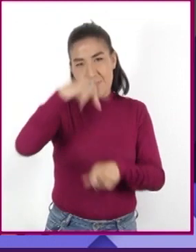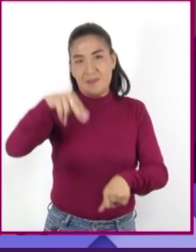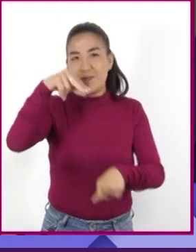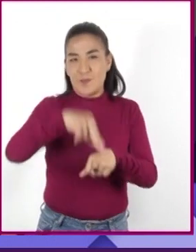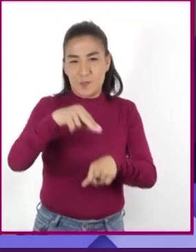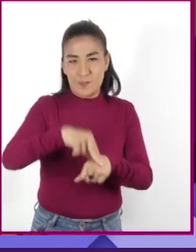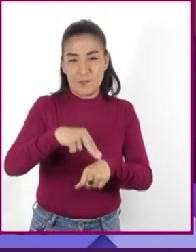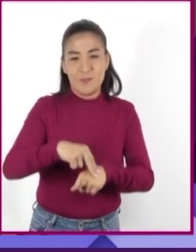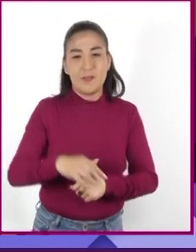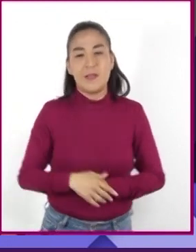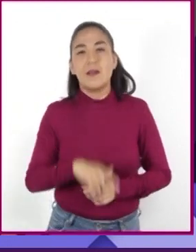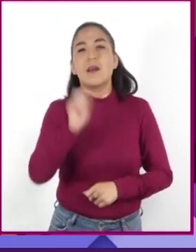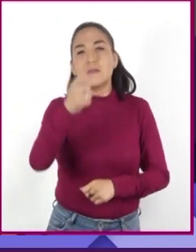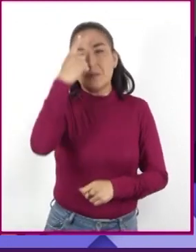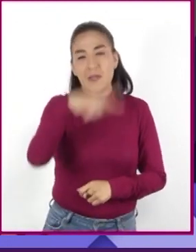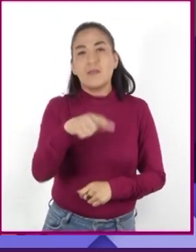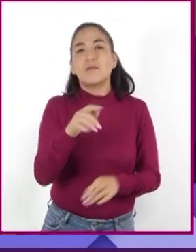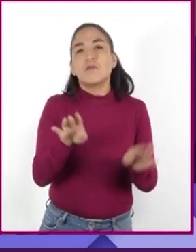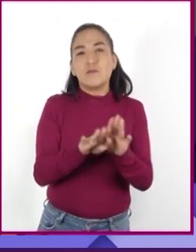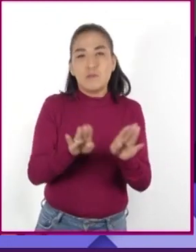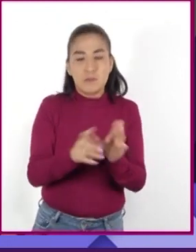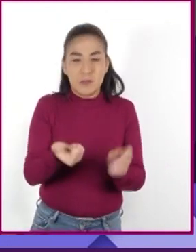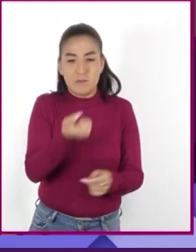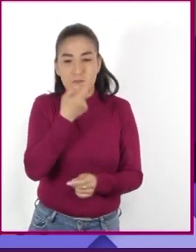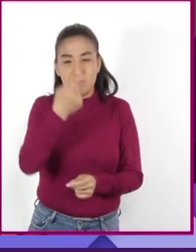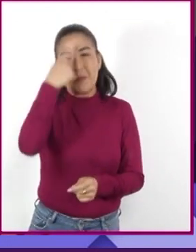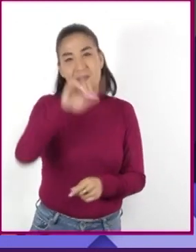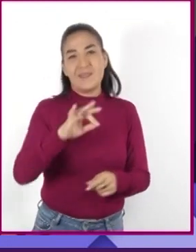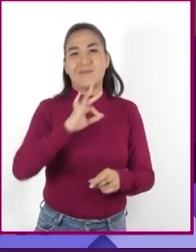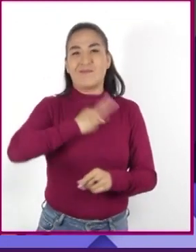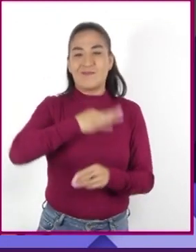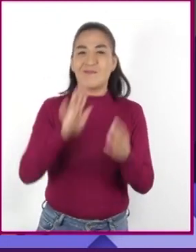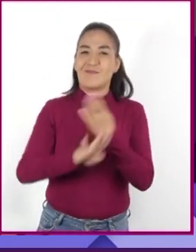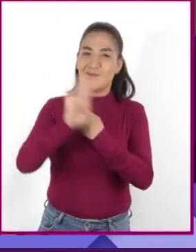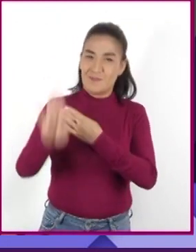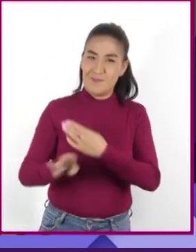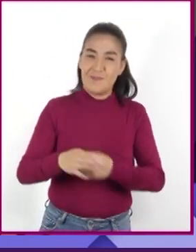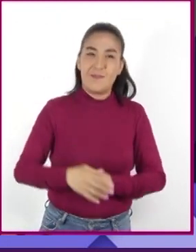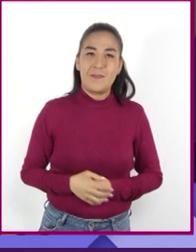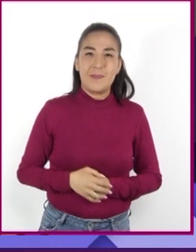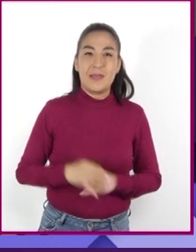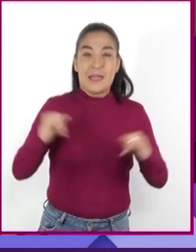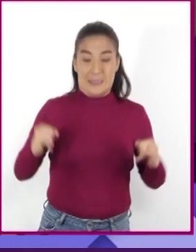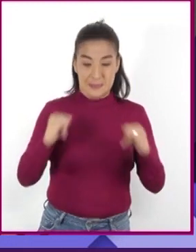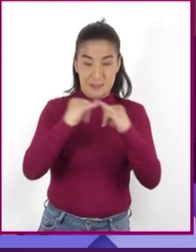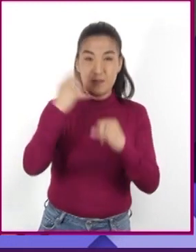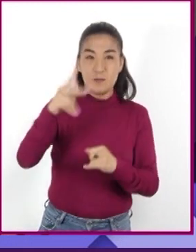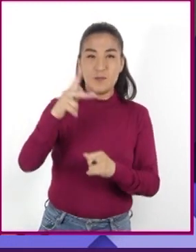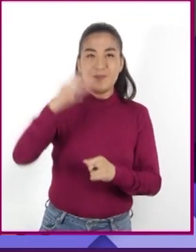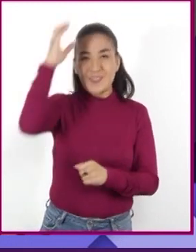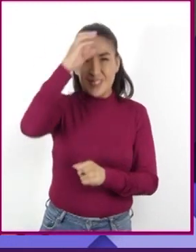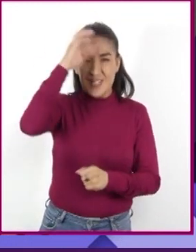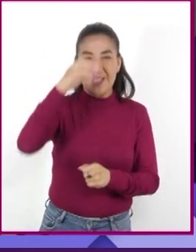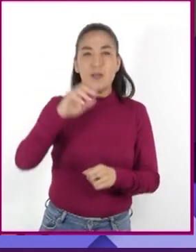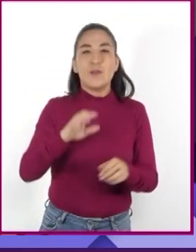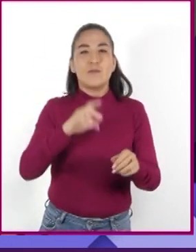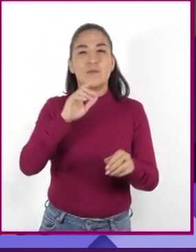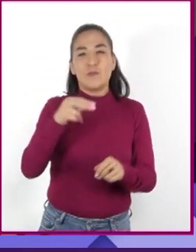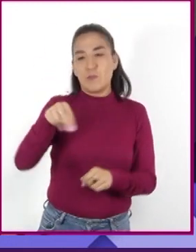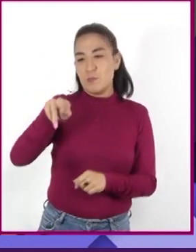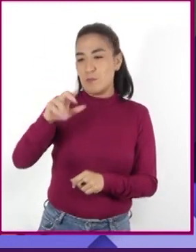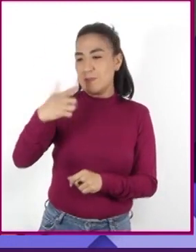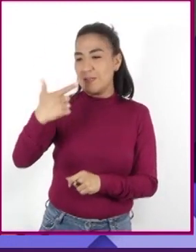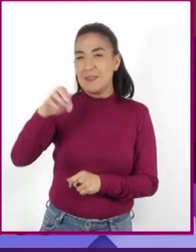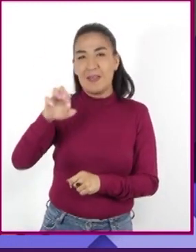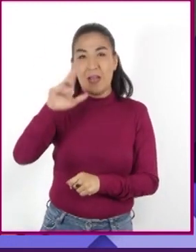que liberan fármacos que ayudan a prevenir infecciones. En el Instituto de Ciencias Nucleares de la Universidad